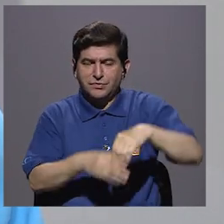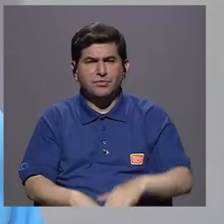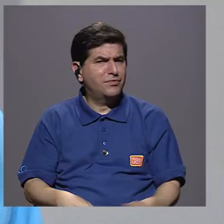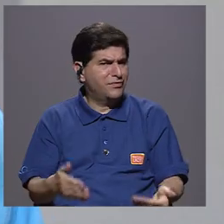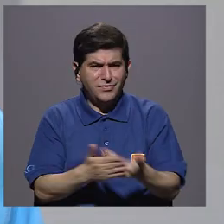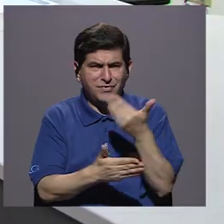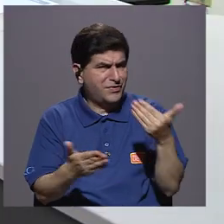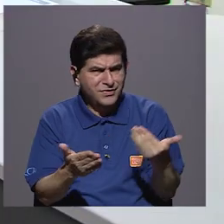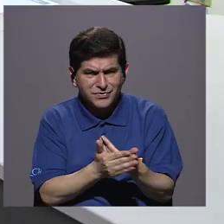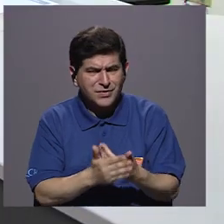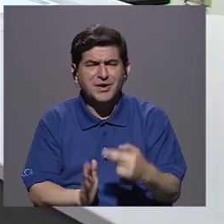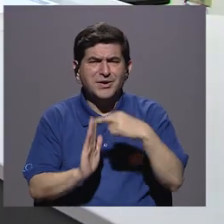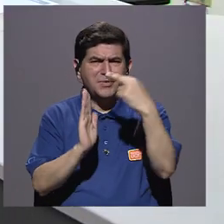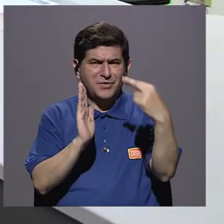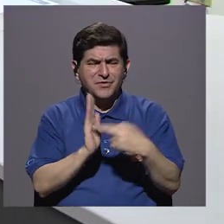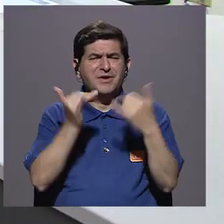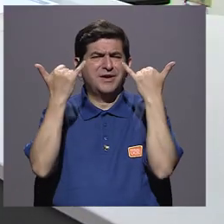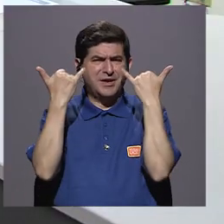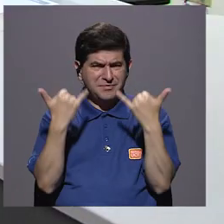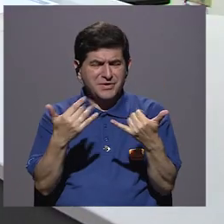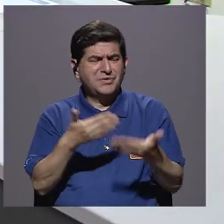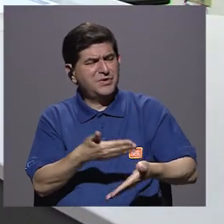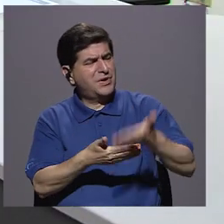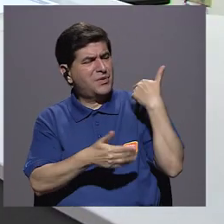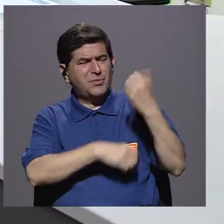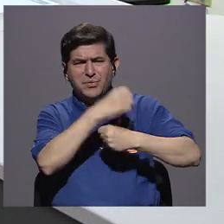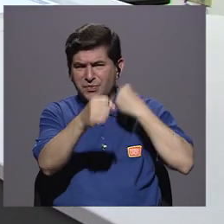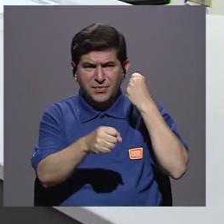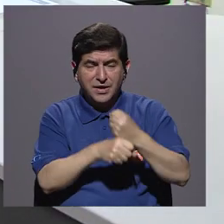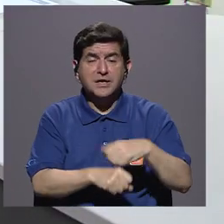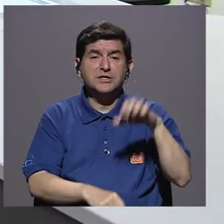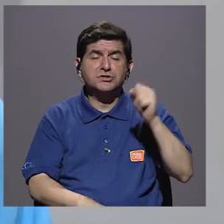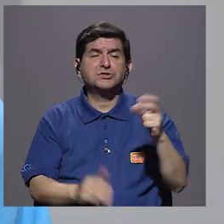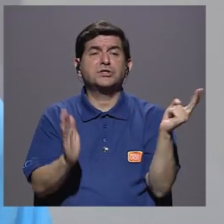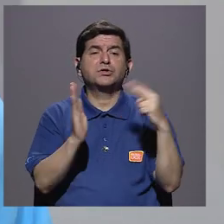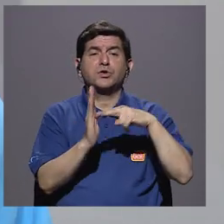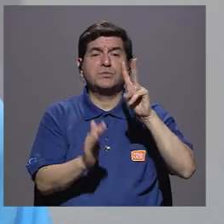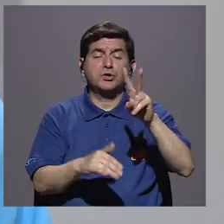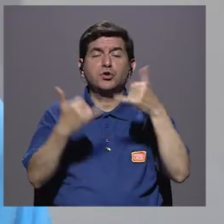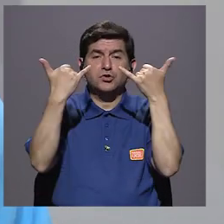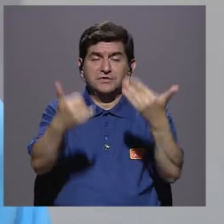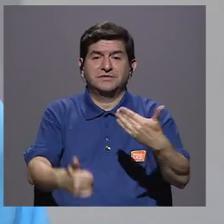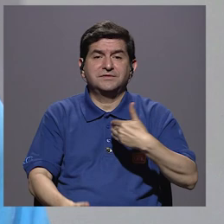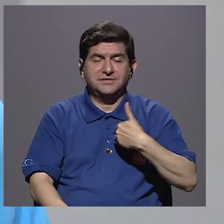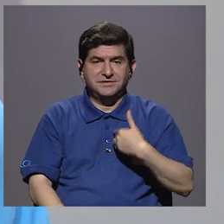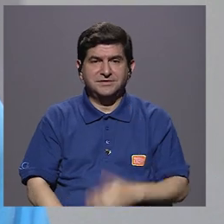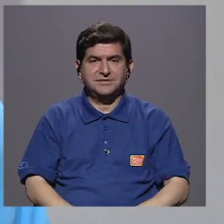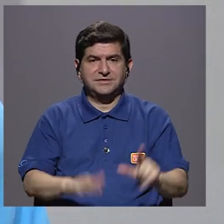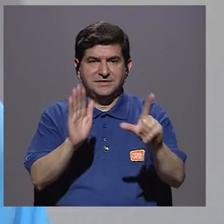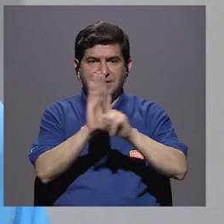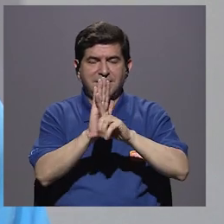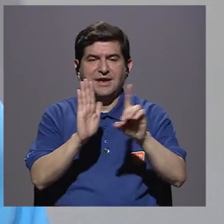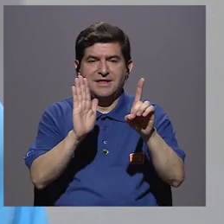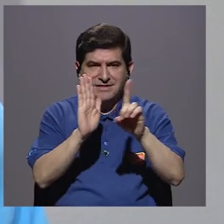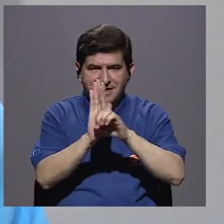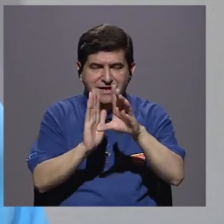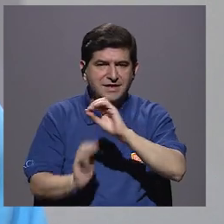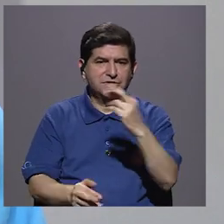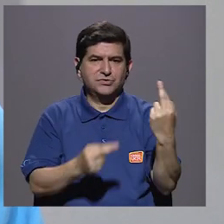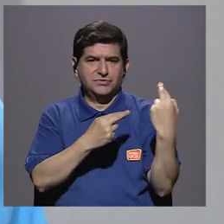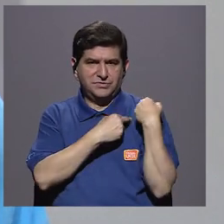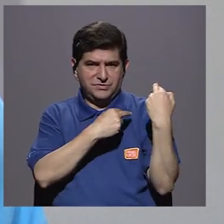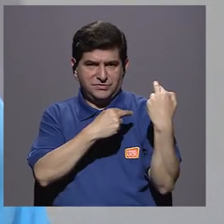esto no es algo nuevo, ¿verdad? Son reglamentos que están ya hace bastantes años. Claro, desde el 2002 ya tenemos nosotros la ley de derechos uh-huh. y